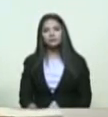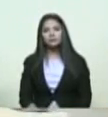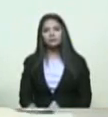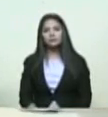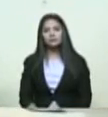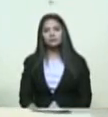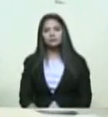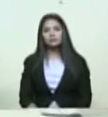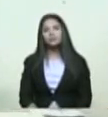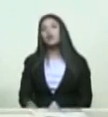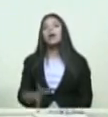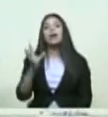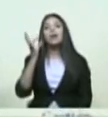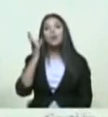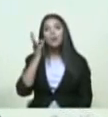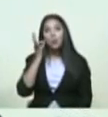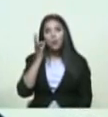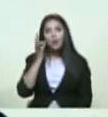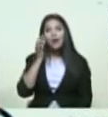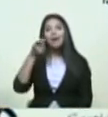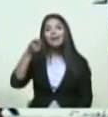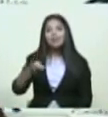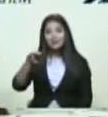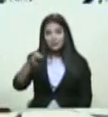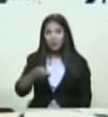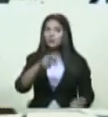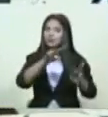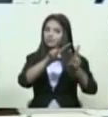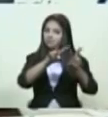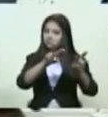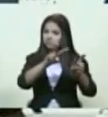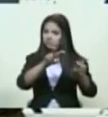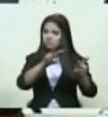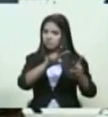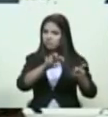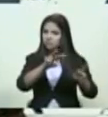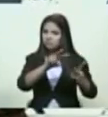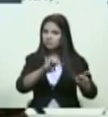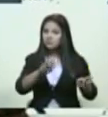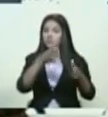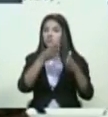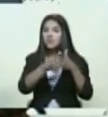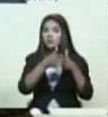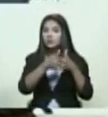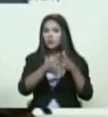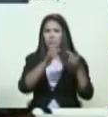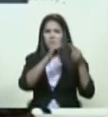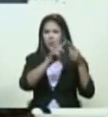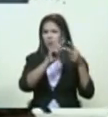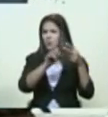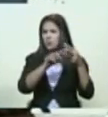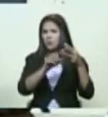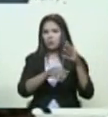a la ciudadana fiscal la está investigando el TCJ en función a una pluralidad de delitos